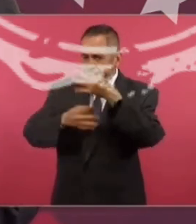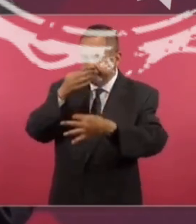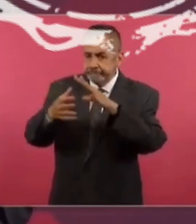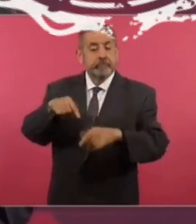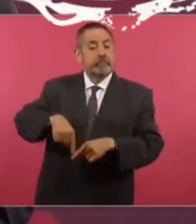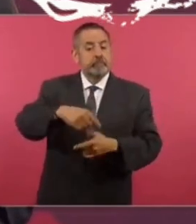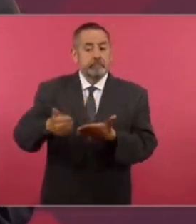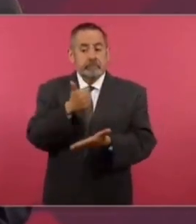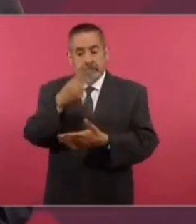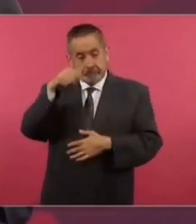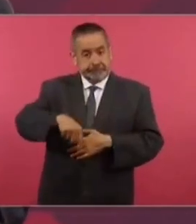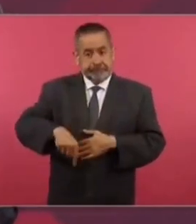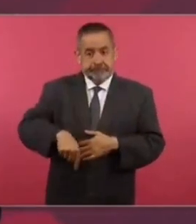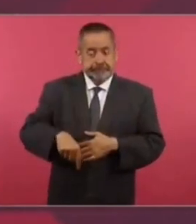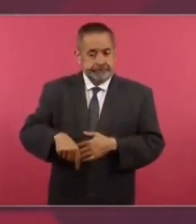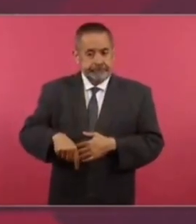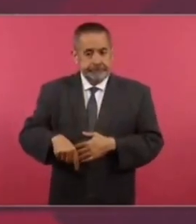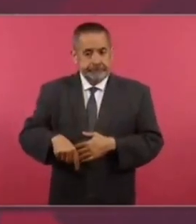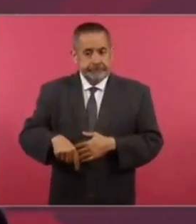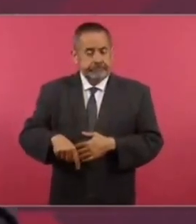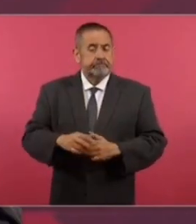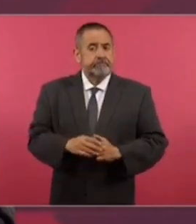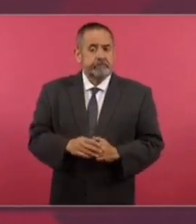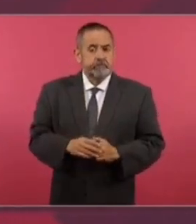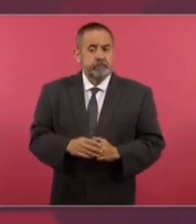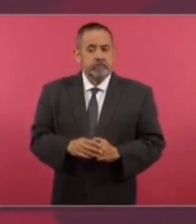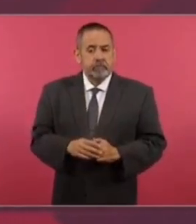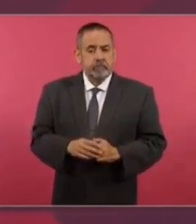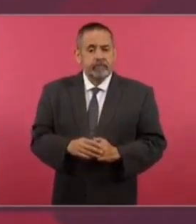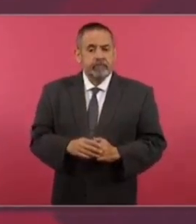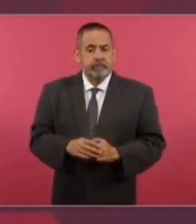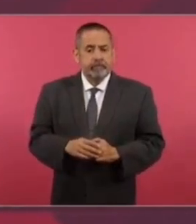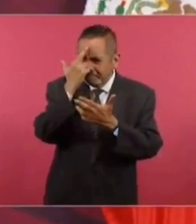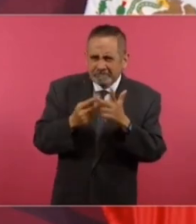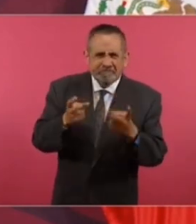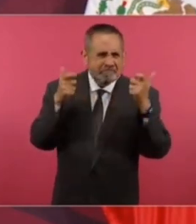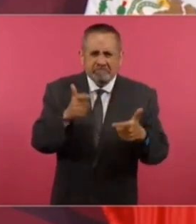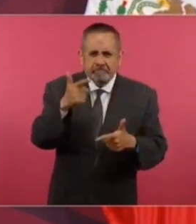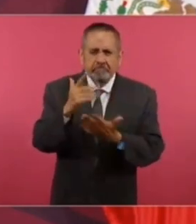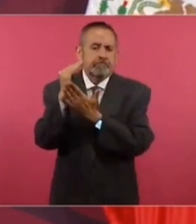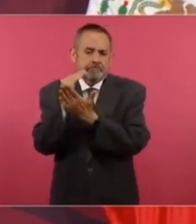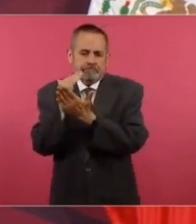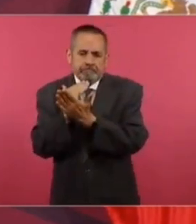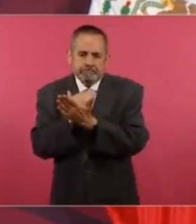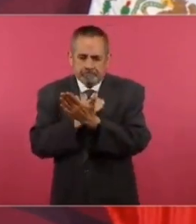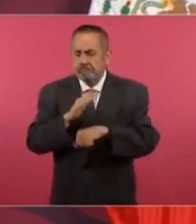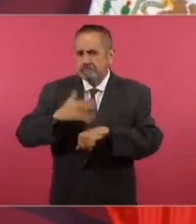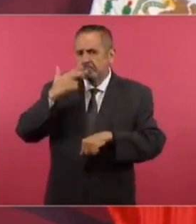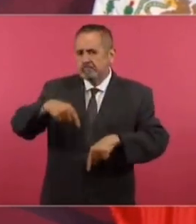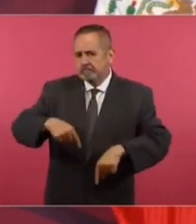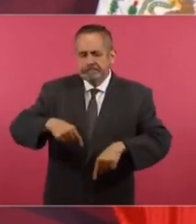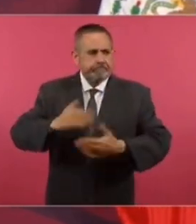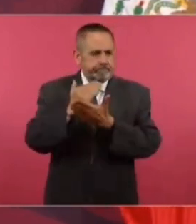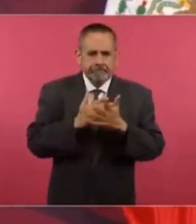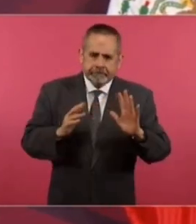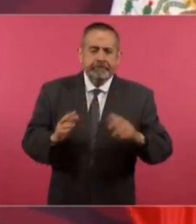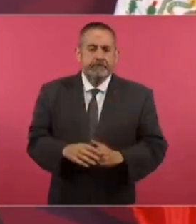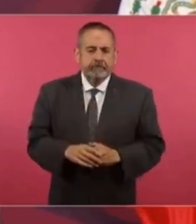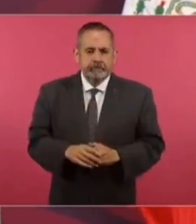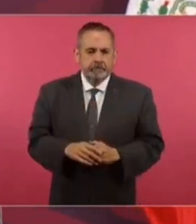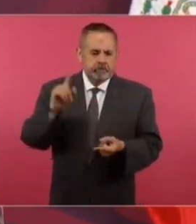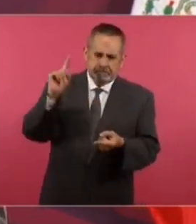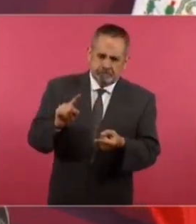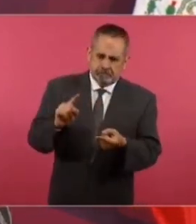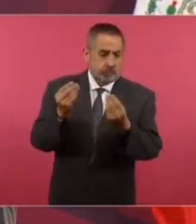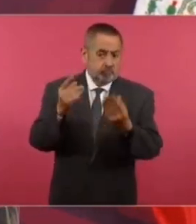Aquí en la Ciudad de México es donde ha bajado más la delincuencia, los índices delictivos. Se han